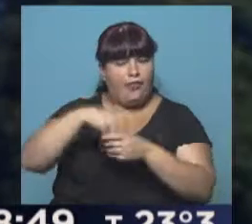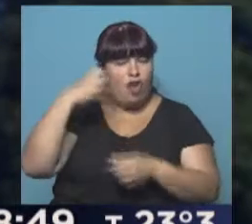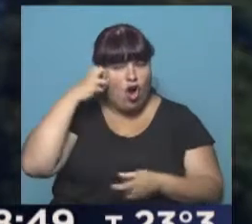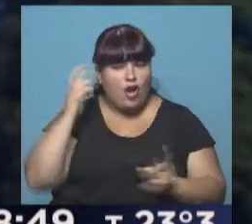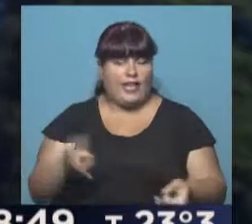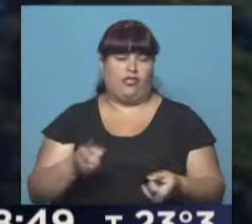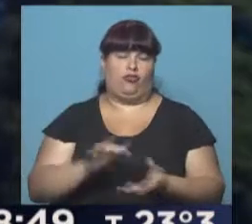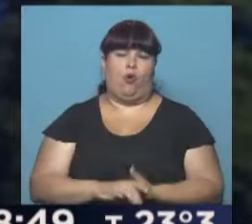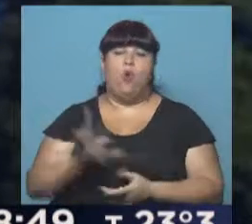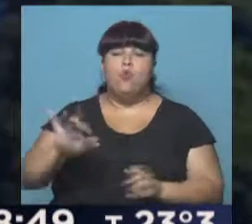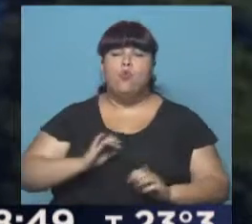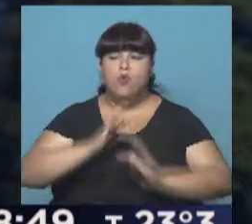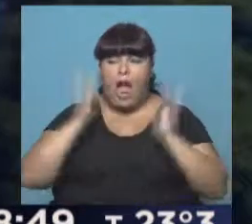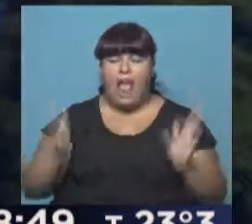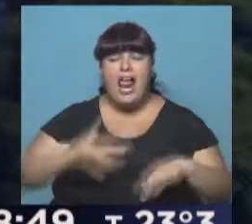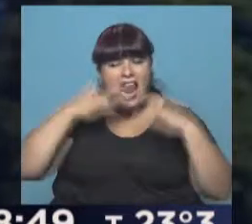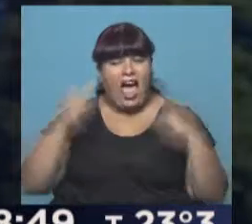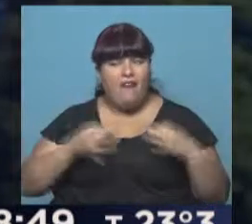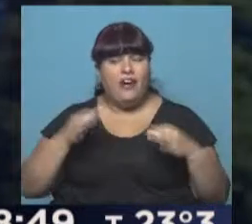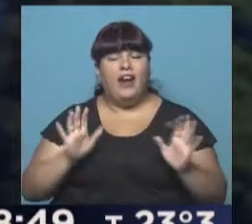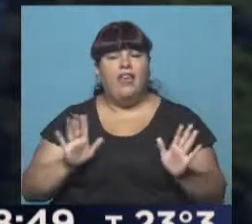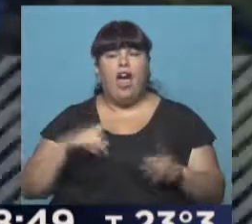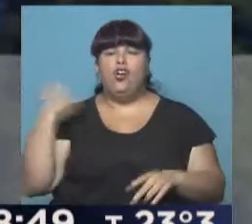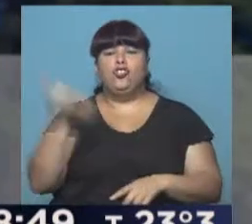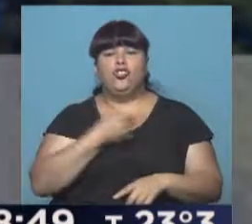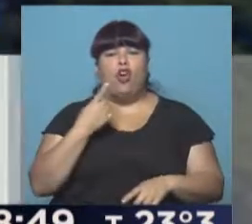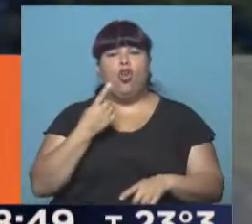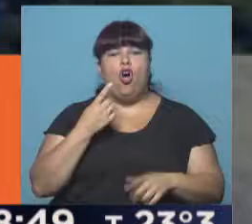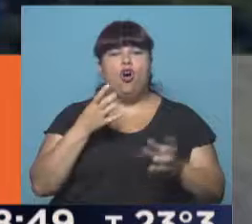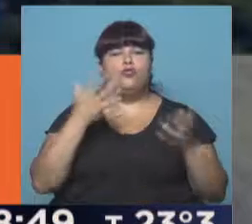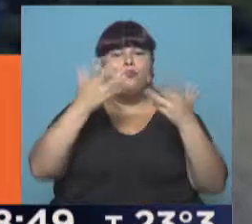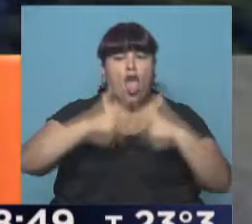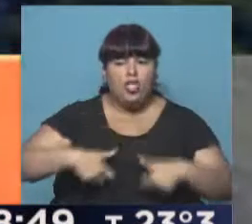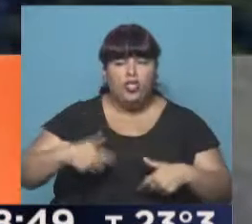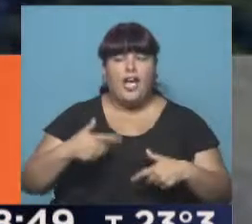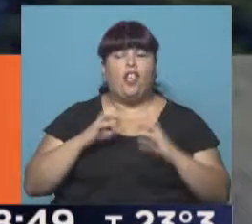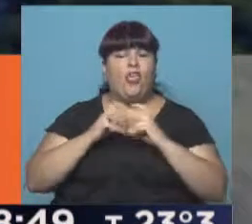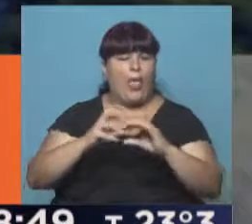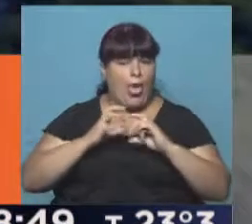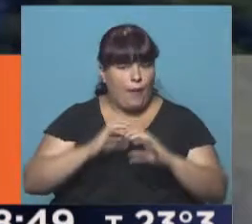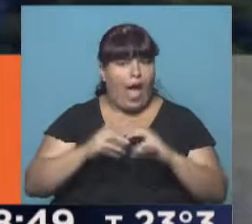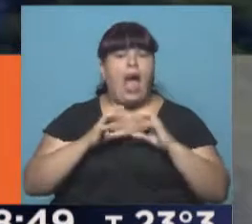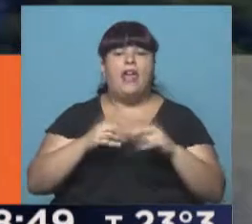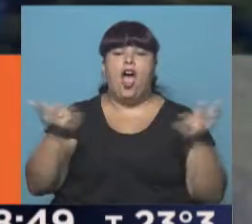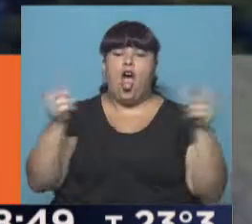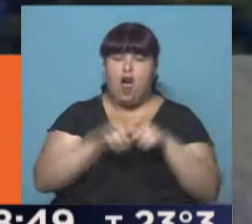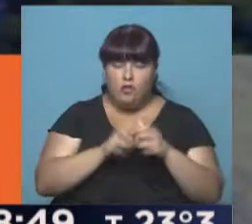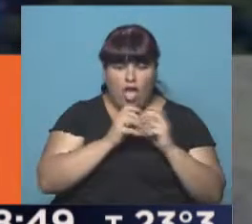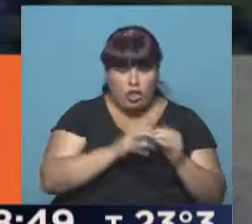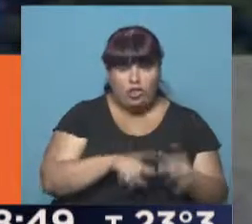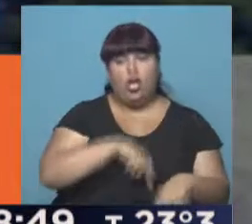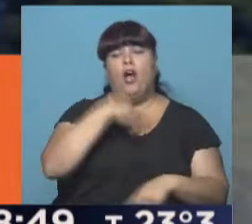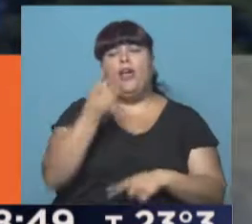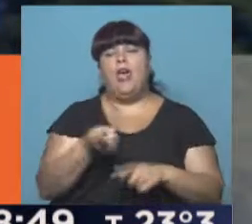es un año donde realmente los programas los proyectos se debatieron se debatieron en comisión